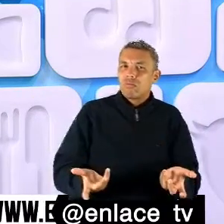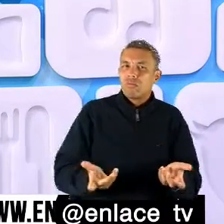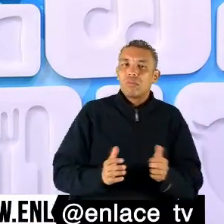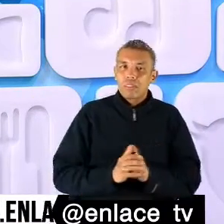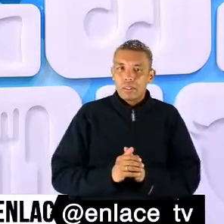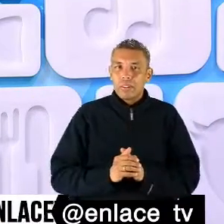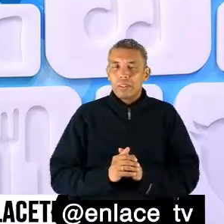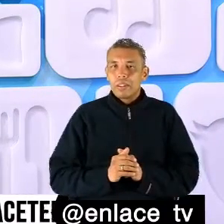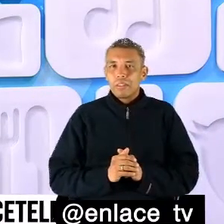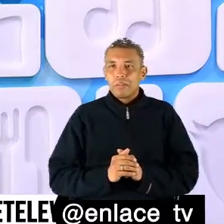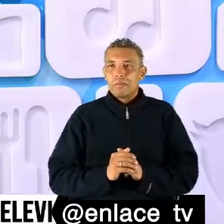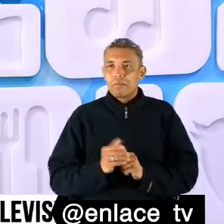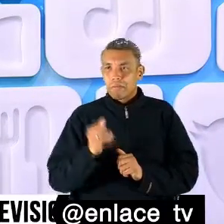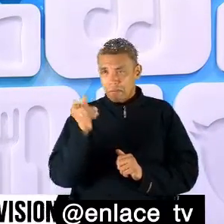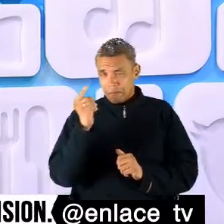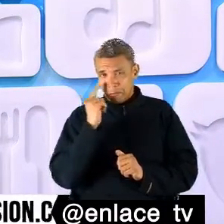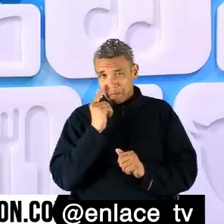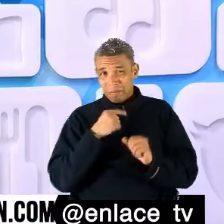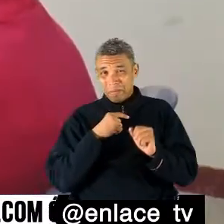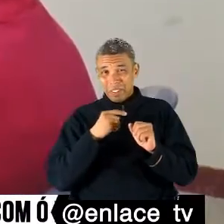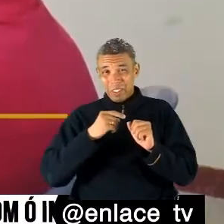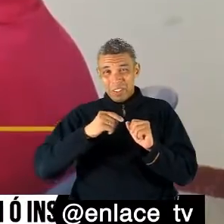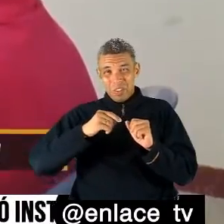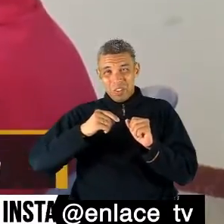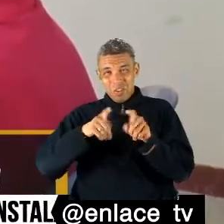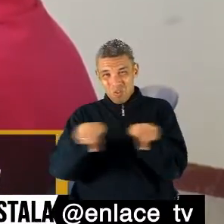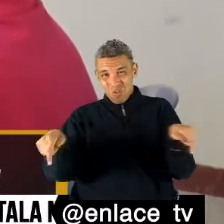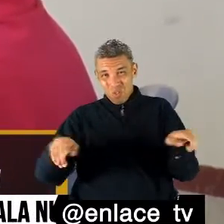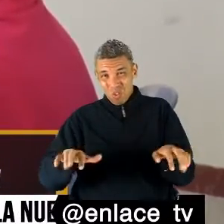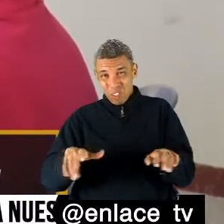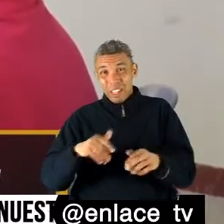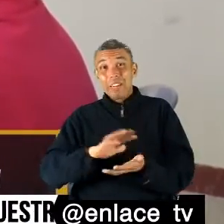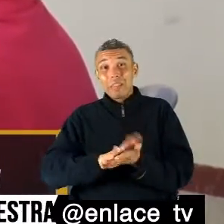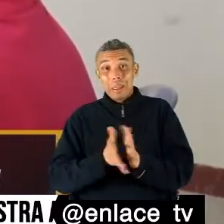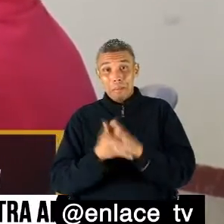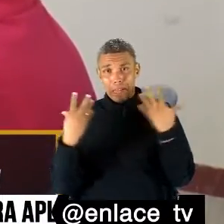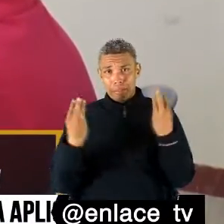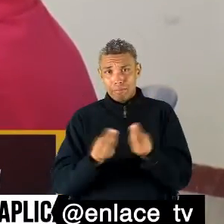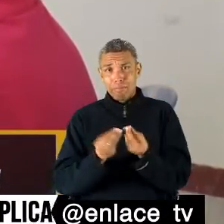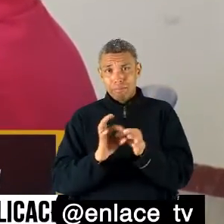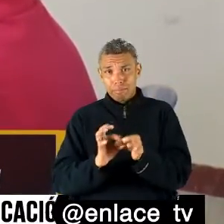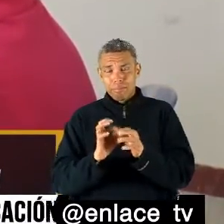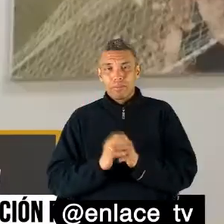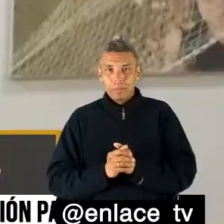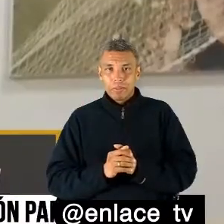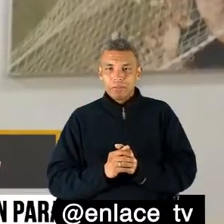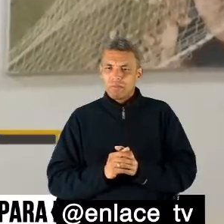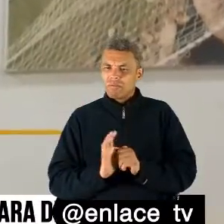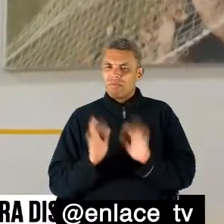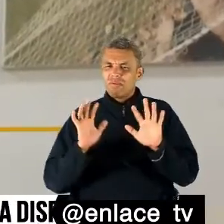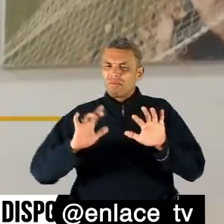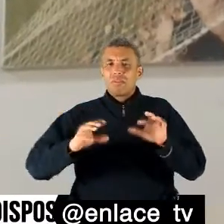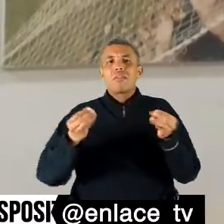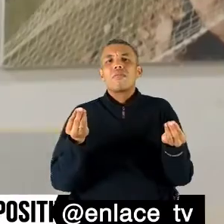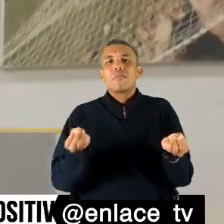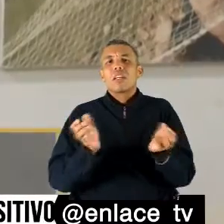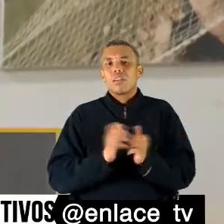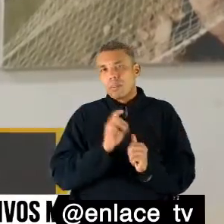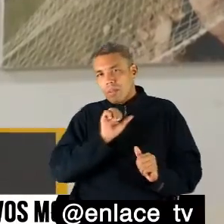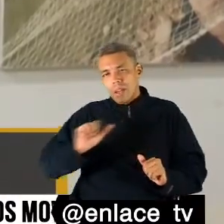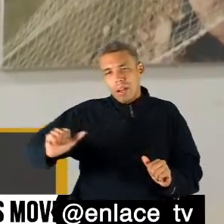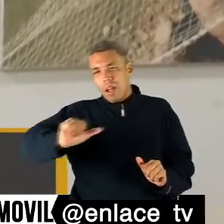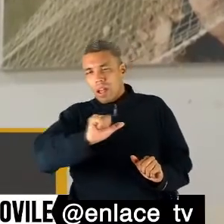y Convivencia. Uno de los principales objetivos del encuentro es exponer el documento de política pública y equidad de género, por